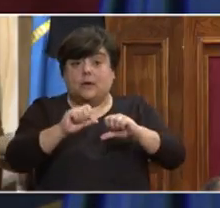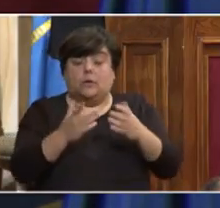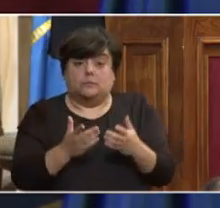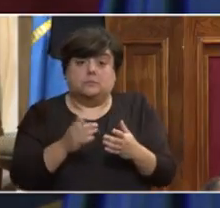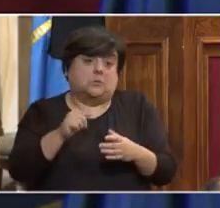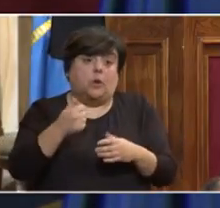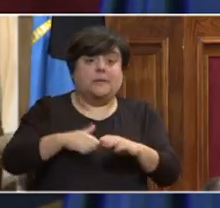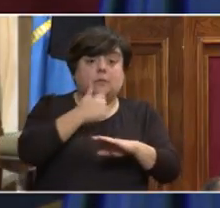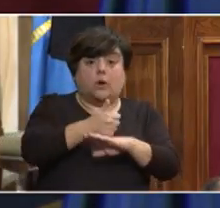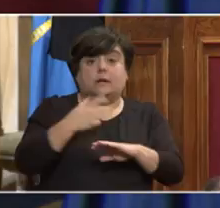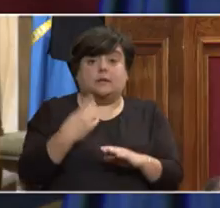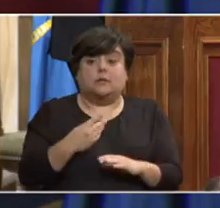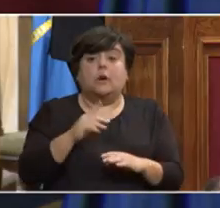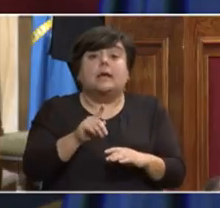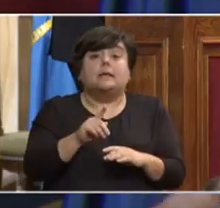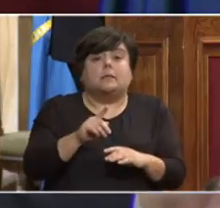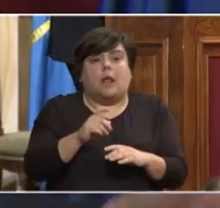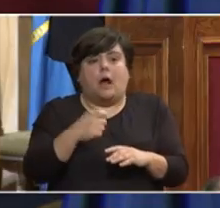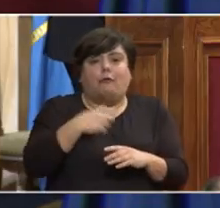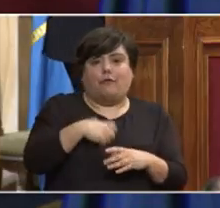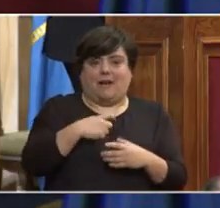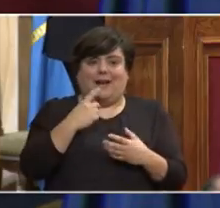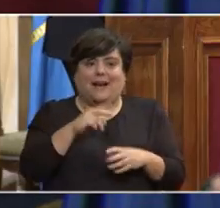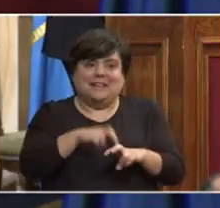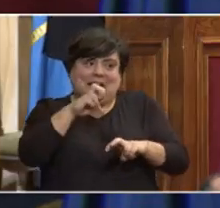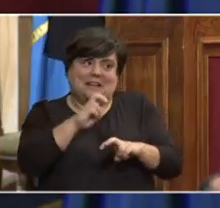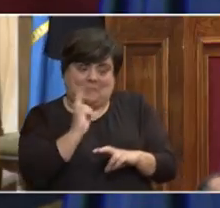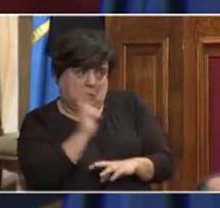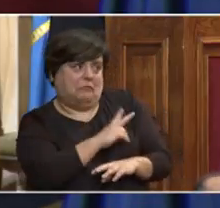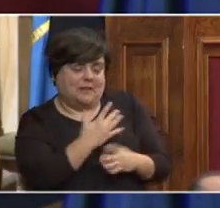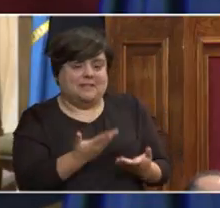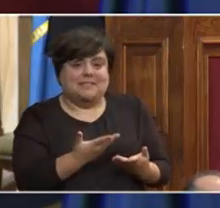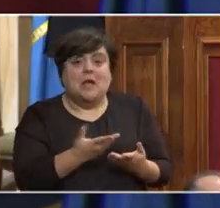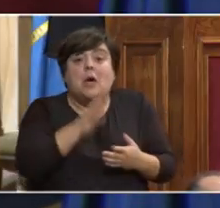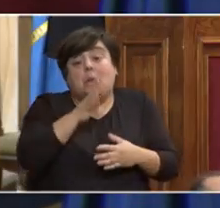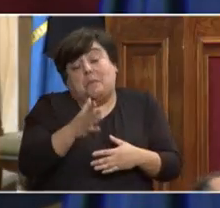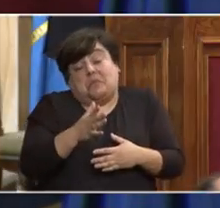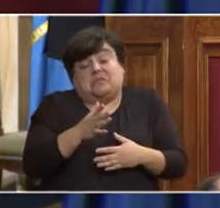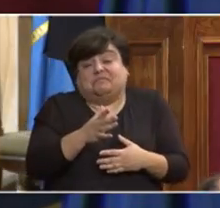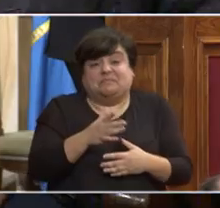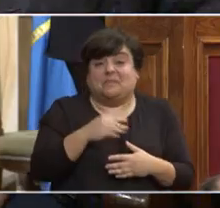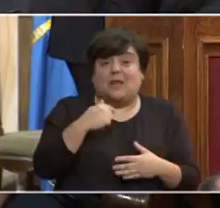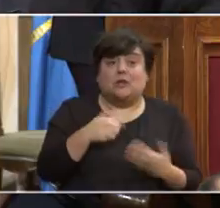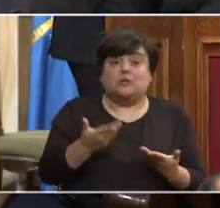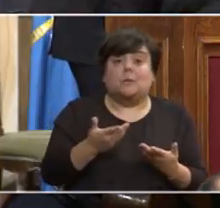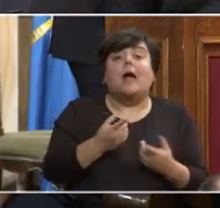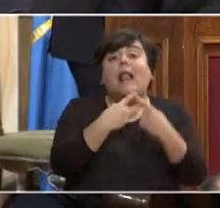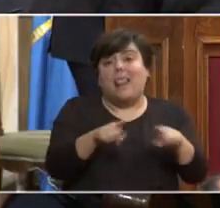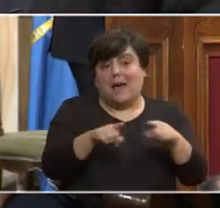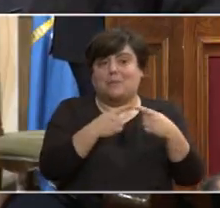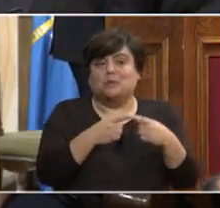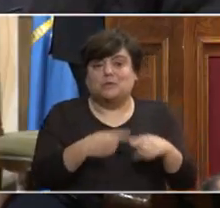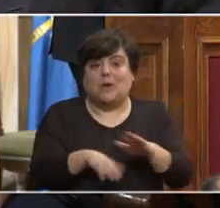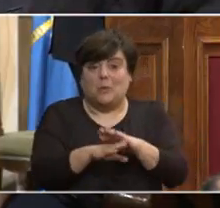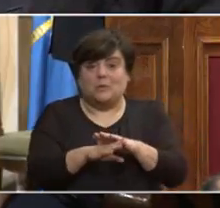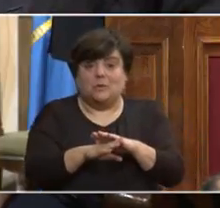Y Carlos López Pucho sería la oveja negra, salta a la vista, puesto que tuvo la poca decencia de dedicarse a la música tras